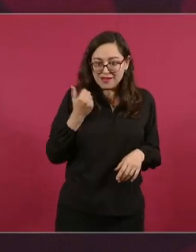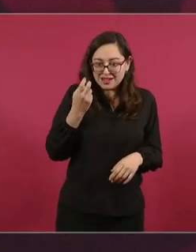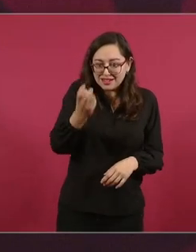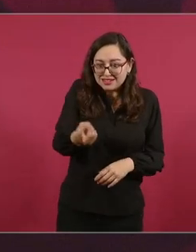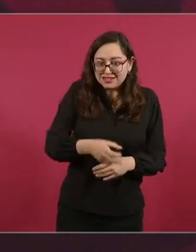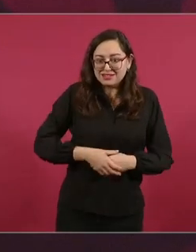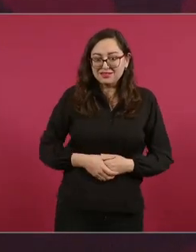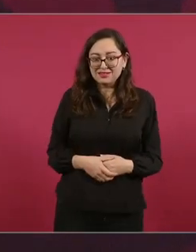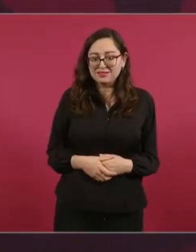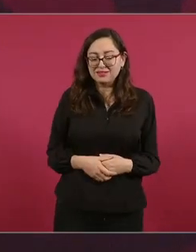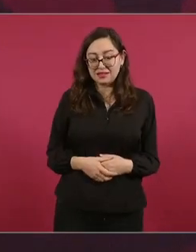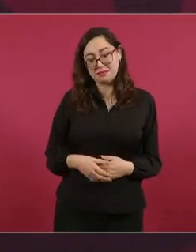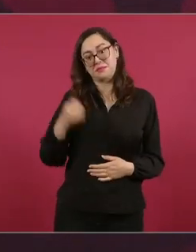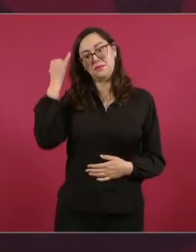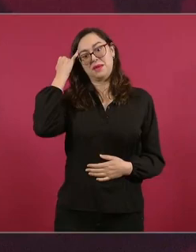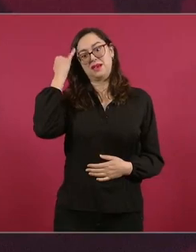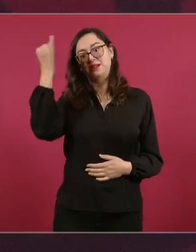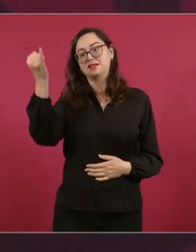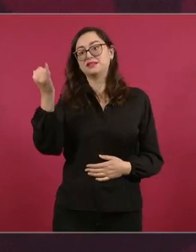Entonces,